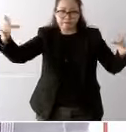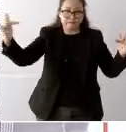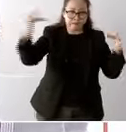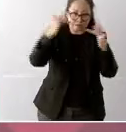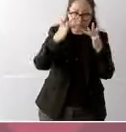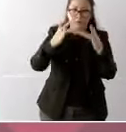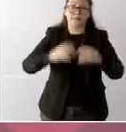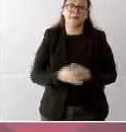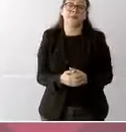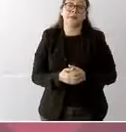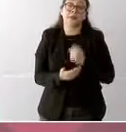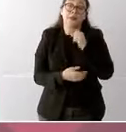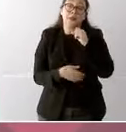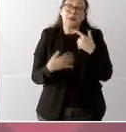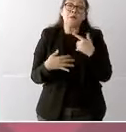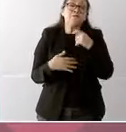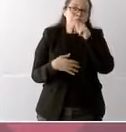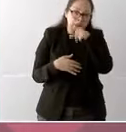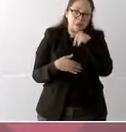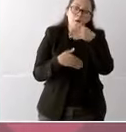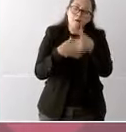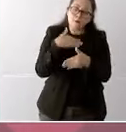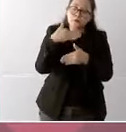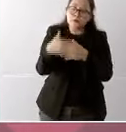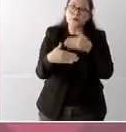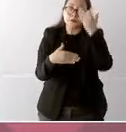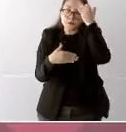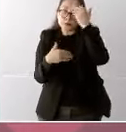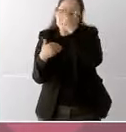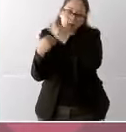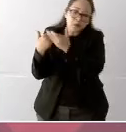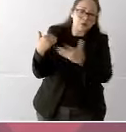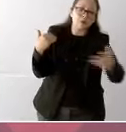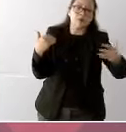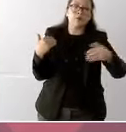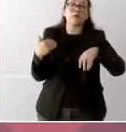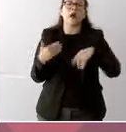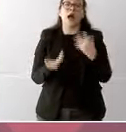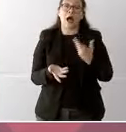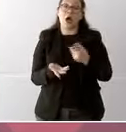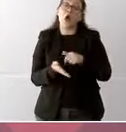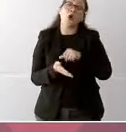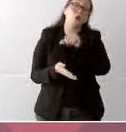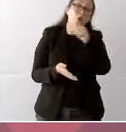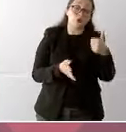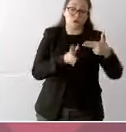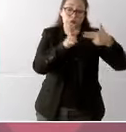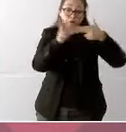en etapas se va a rehabilitar el ferrocarril de Ixtepec